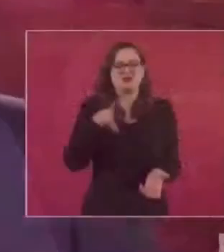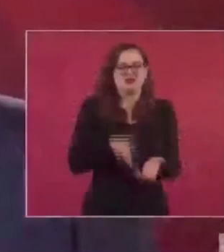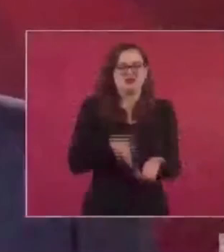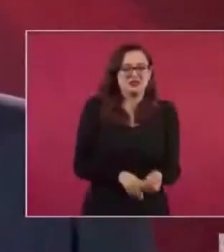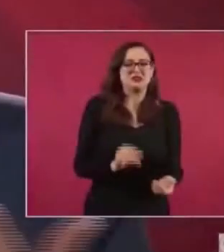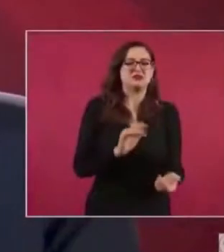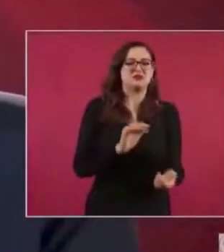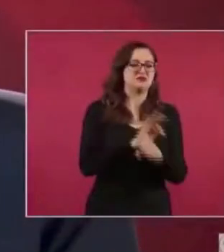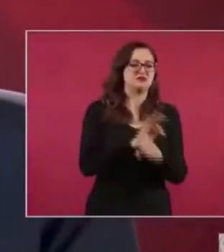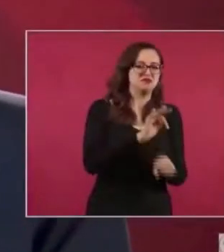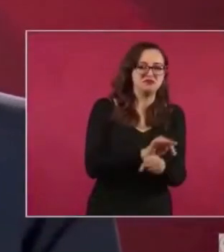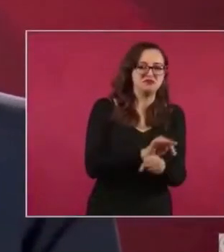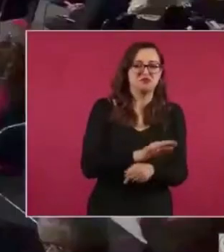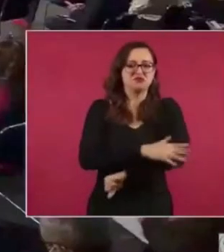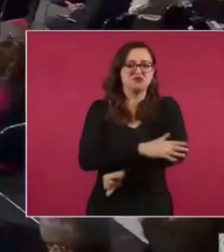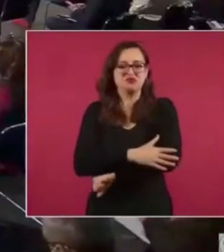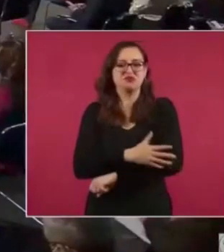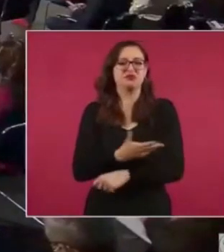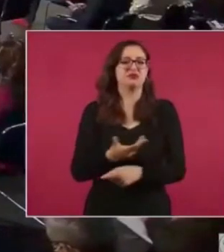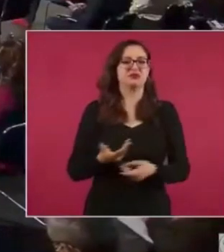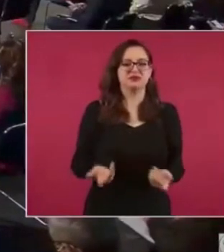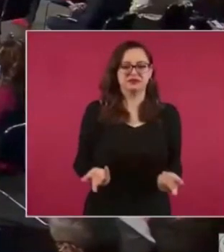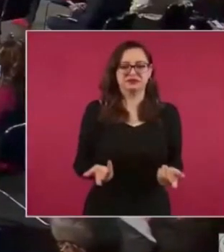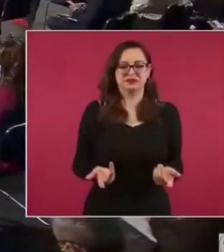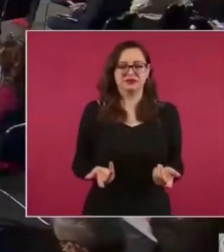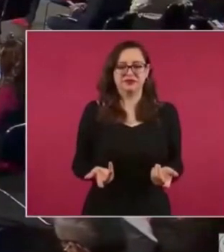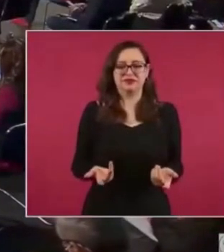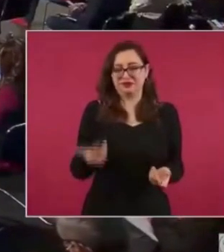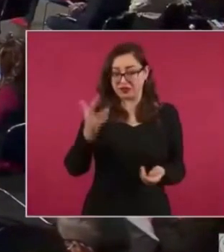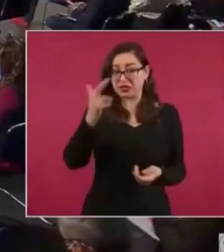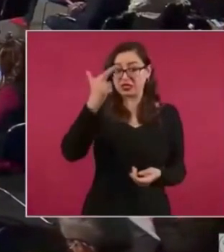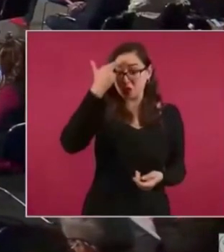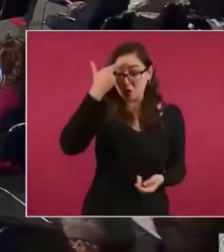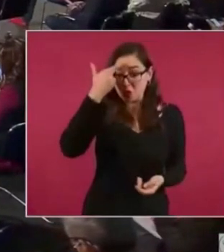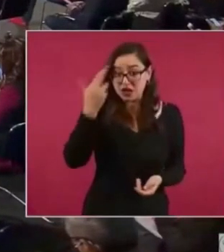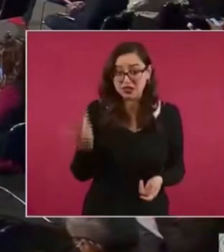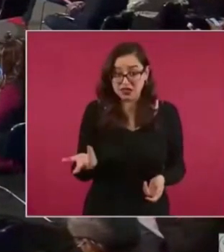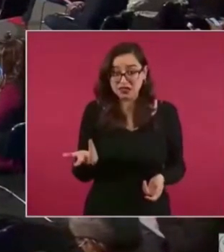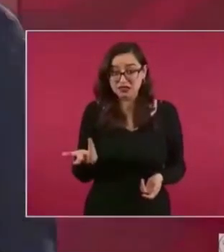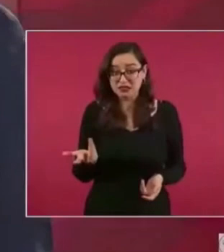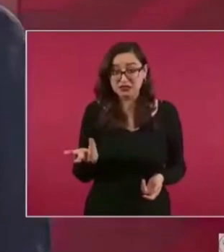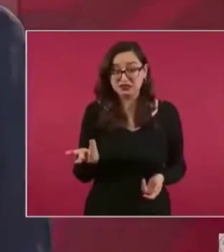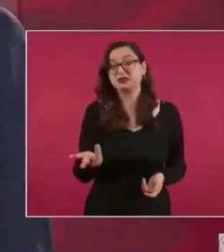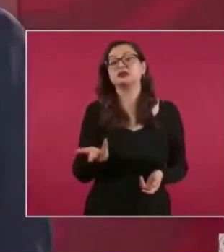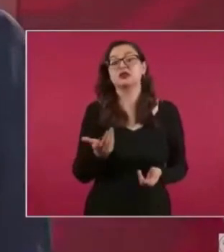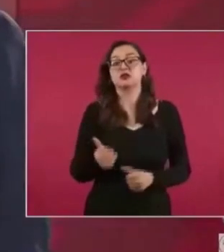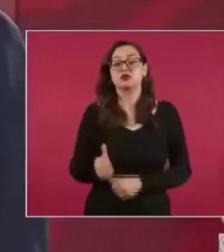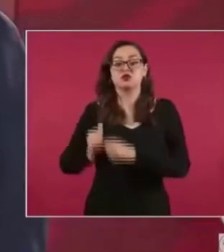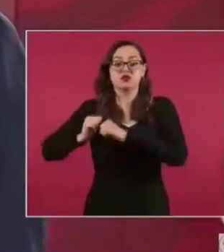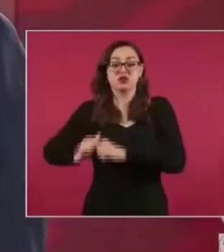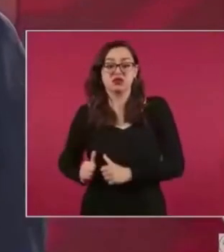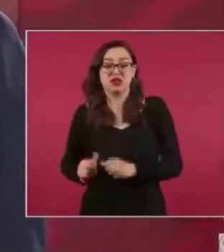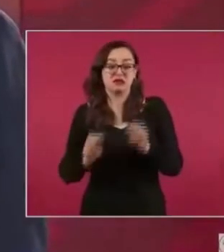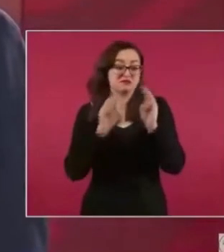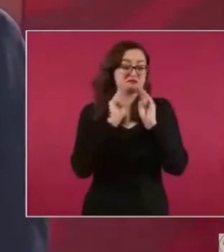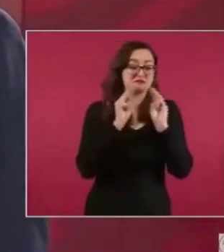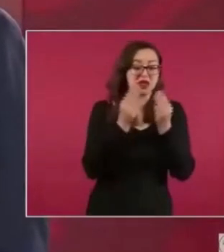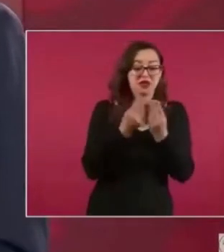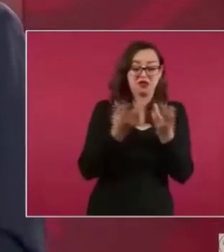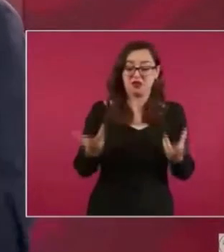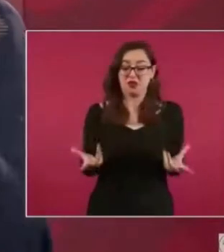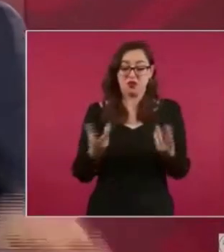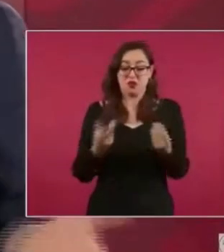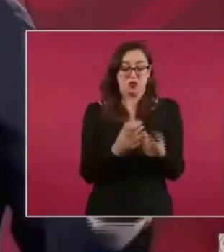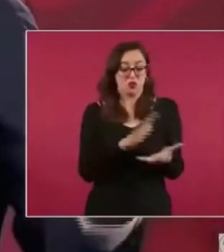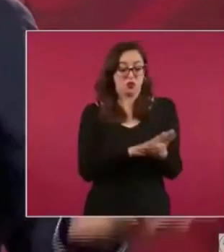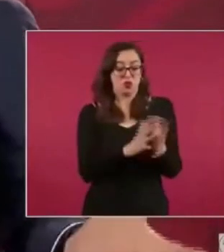las mañaneras 7 días a la semana, mañaneras el fin de semana. Sería desgastante mucho pedirle al presidente, pero cada vez